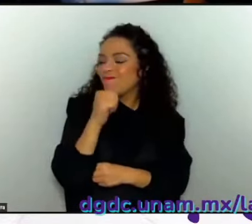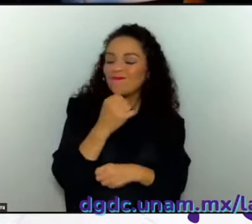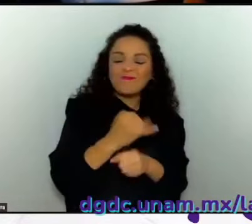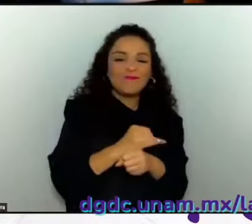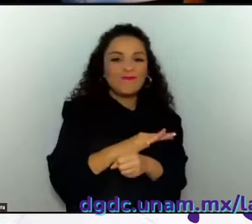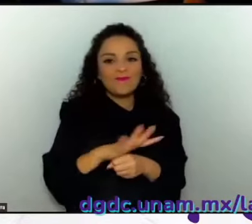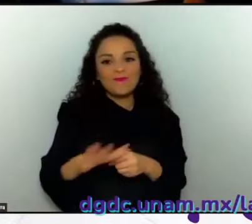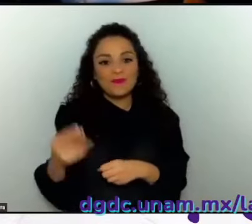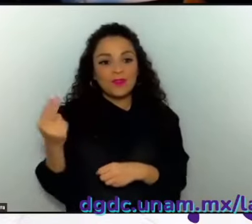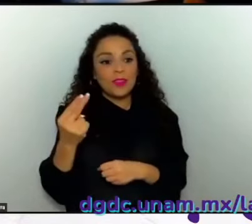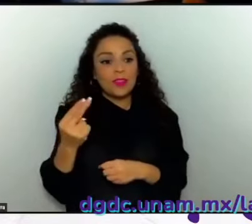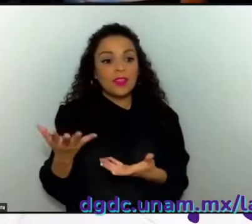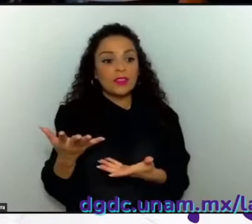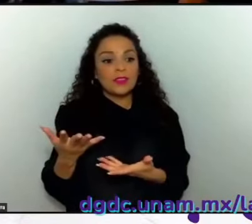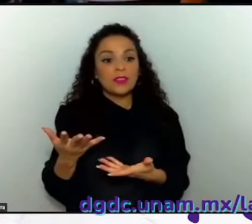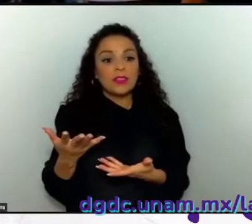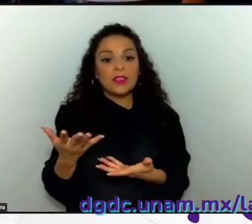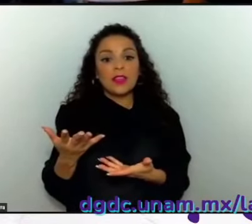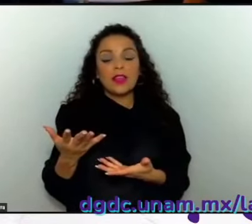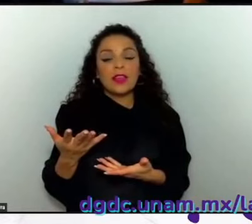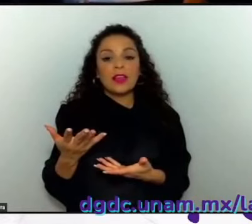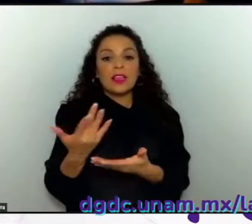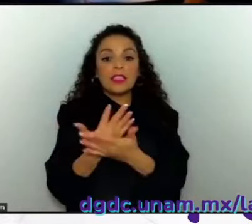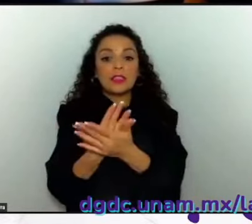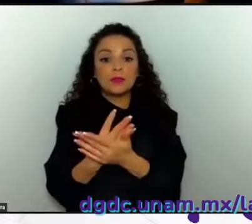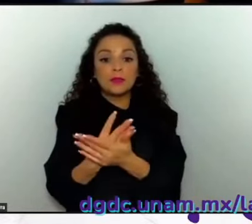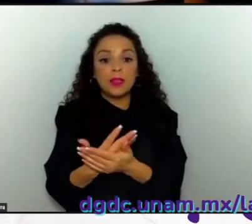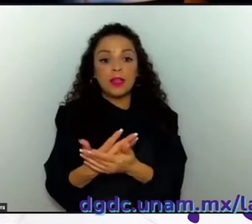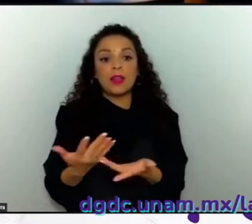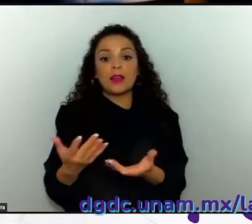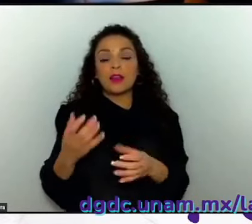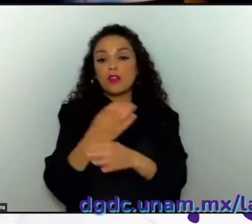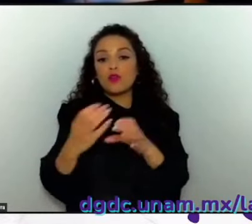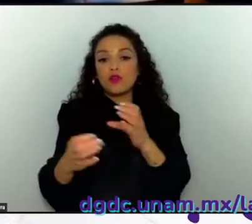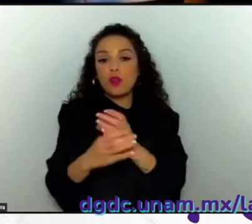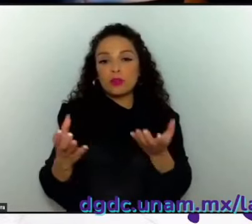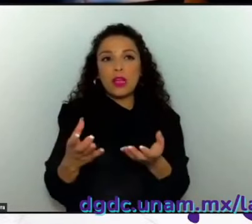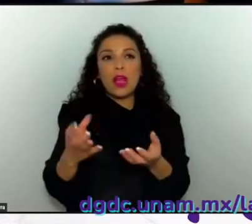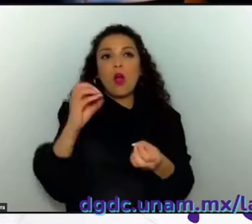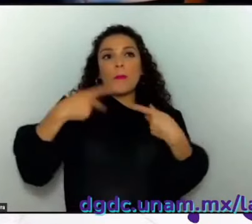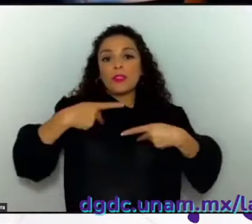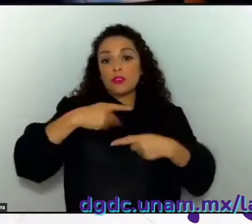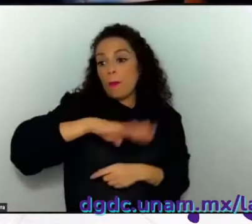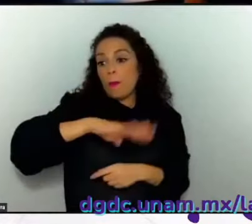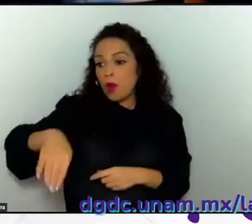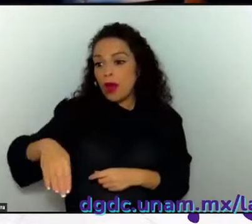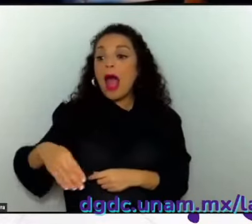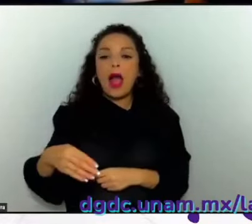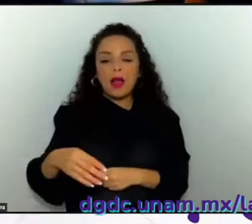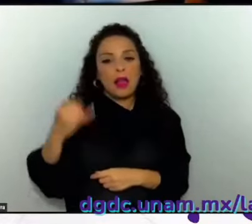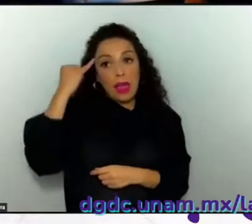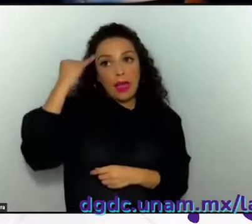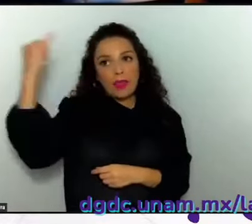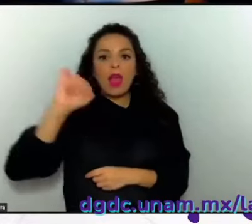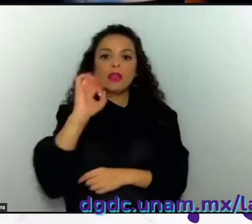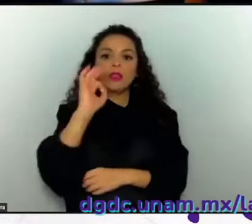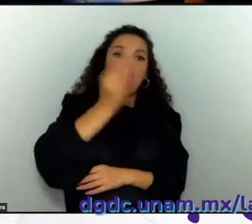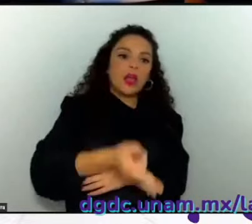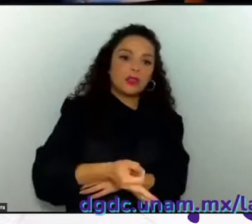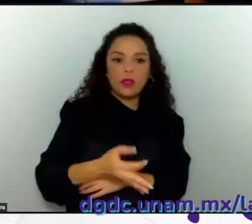muera para que las ideas nuevas se acepten, ¿no? Pues sí. Pero de todas maneras, creo que hoy en día la ciencia,